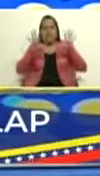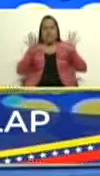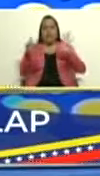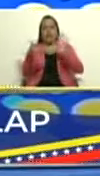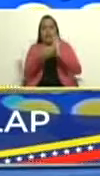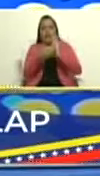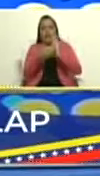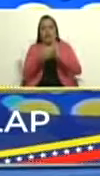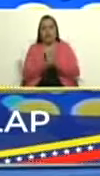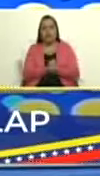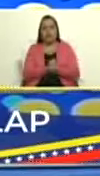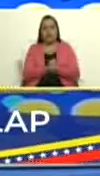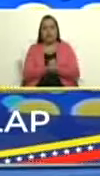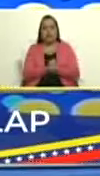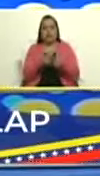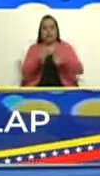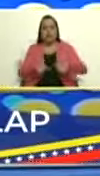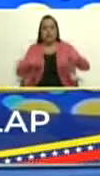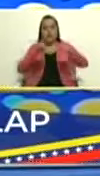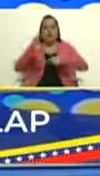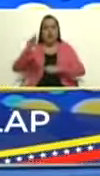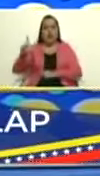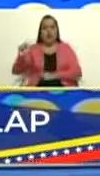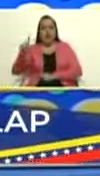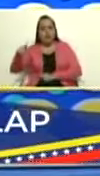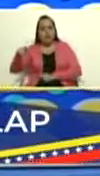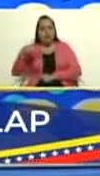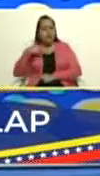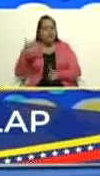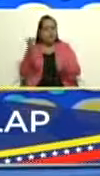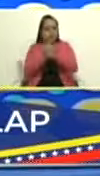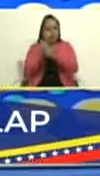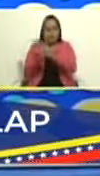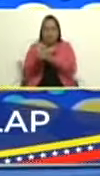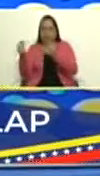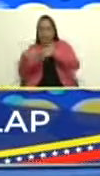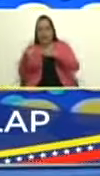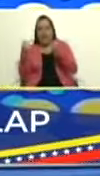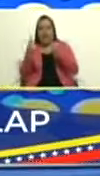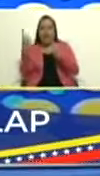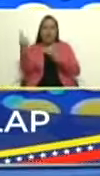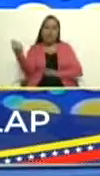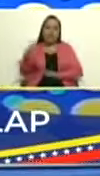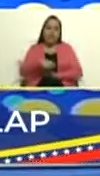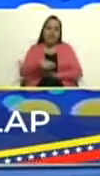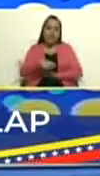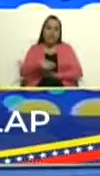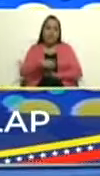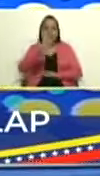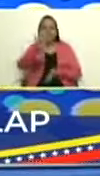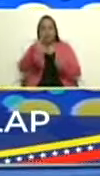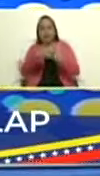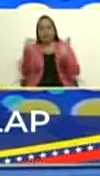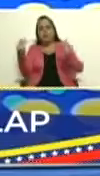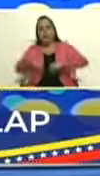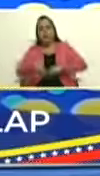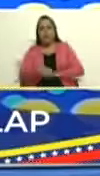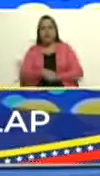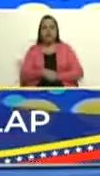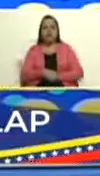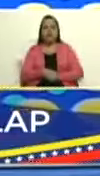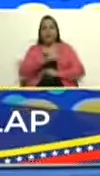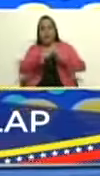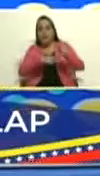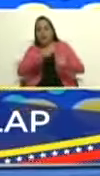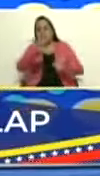CLAP. Y voy a arañar y voy a conseguir más platica para dentro de un mes, 5.000 más. Y después araño